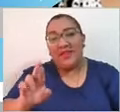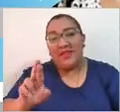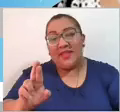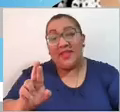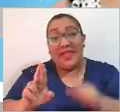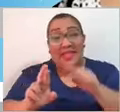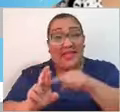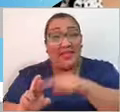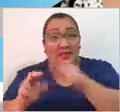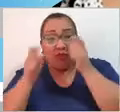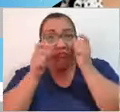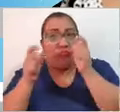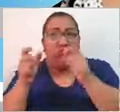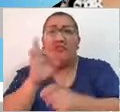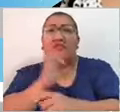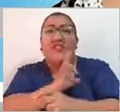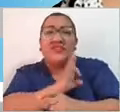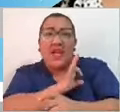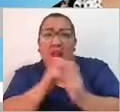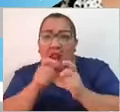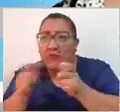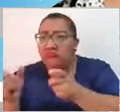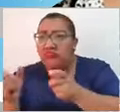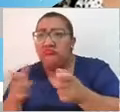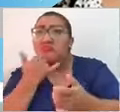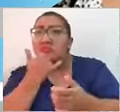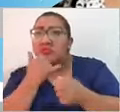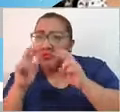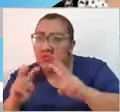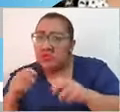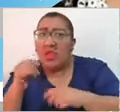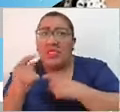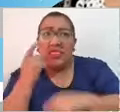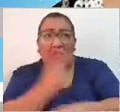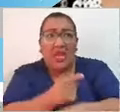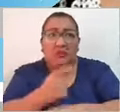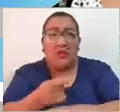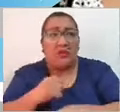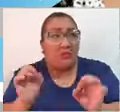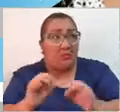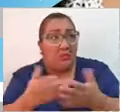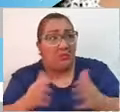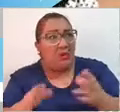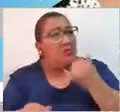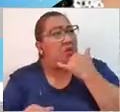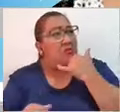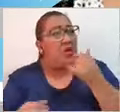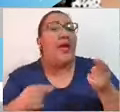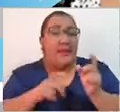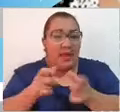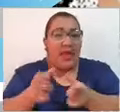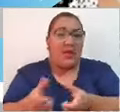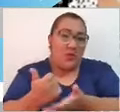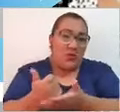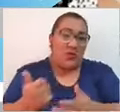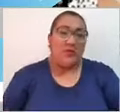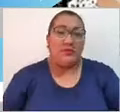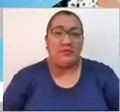hecho de aquellas investigaciones o denuncias que no se han aperturado en casos de hostigamiento